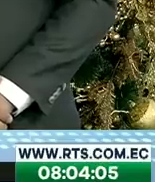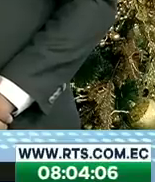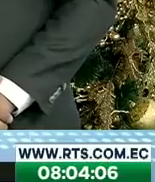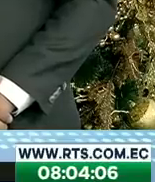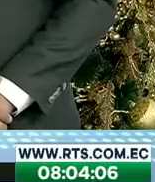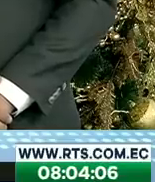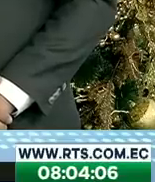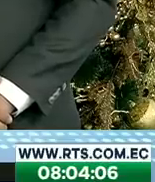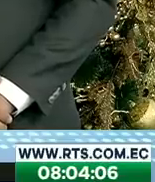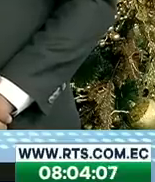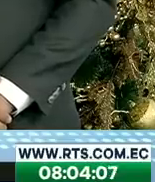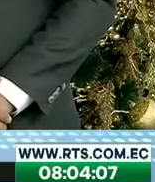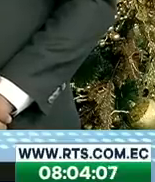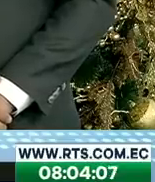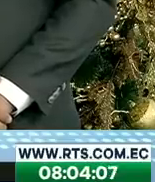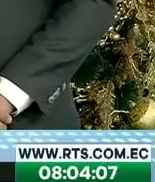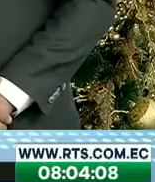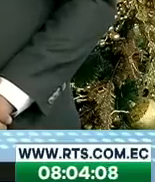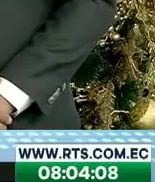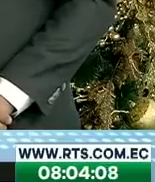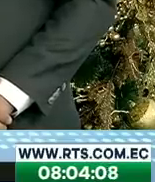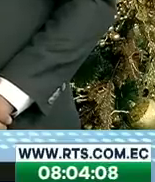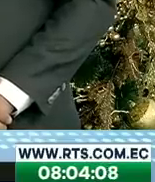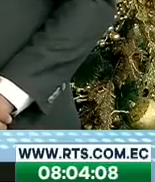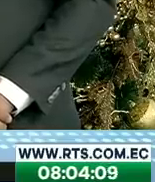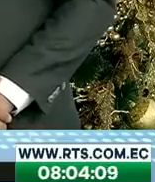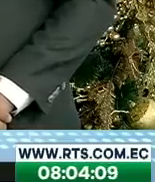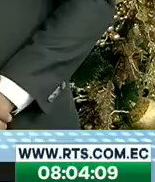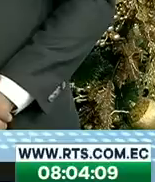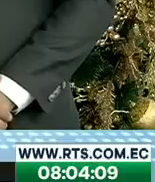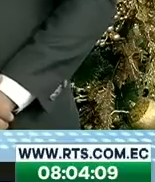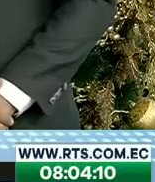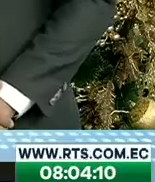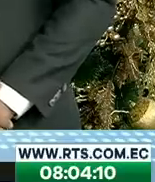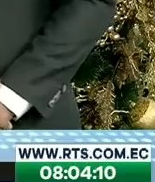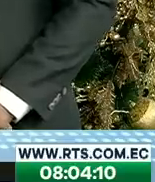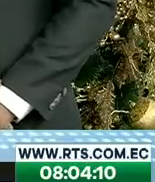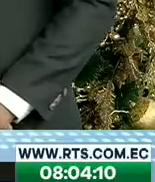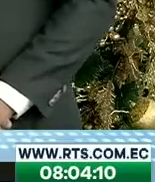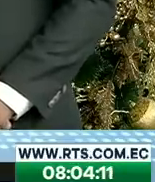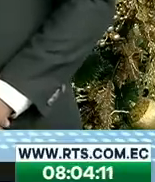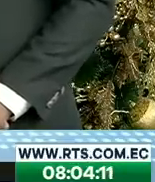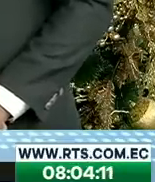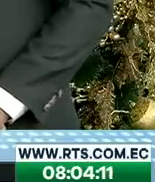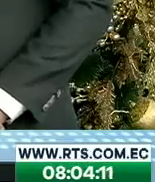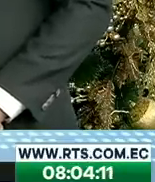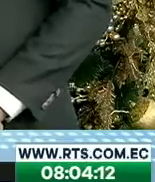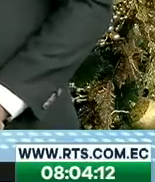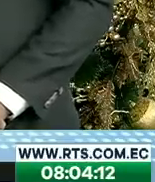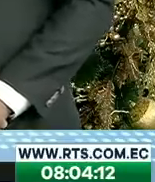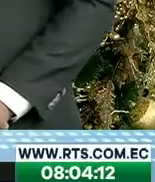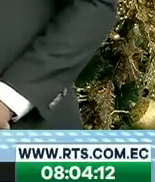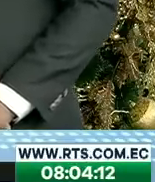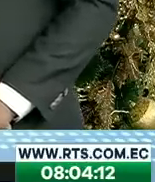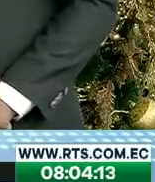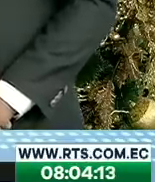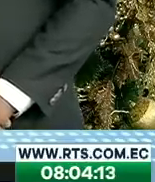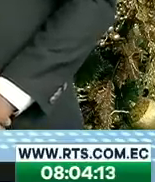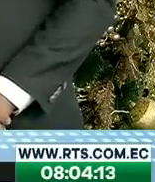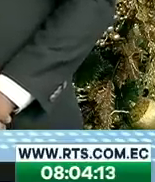pues. Exacto. Ah, que es una tradición en este pueblo que todo el que viene se lo mata. No. Perdóneme, pues. Tato. O sea, me